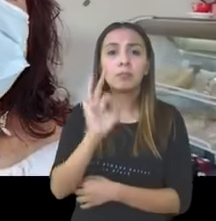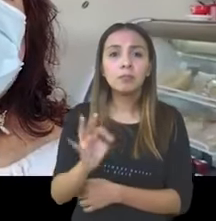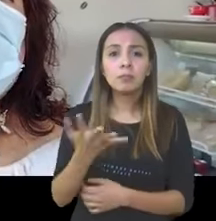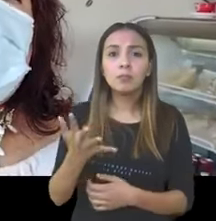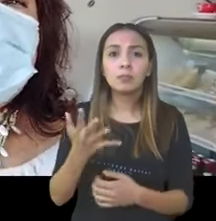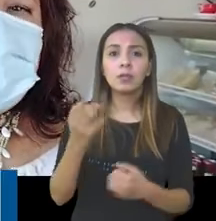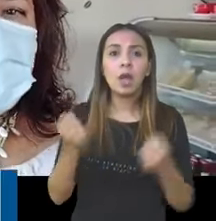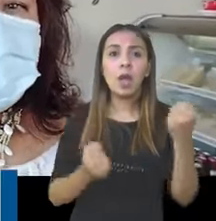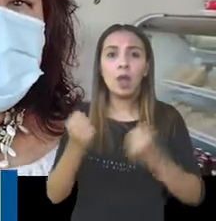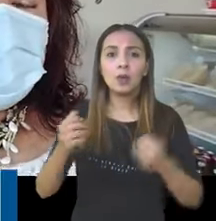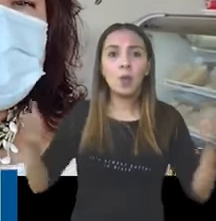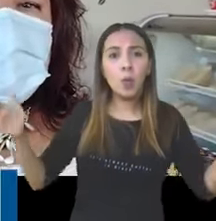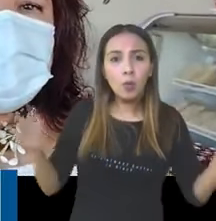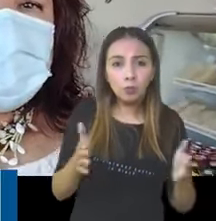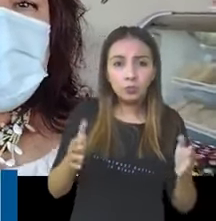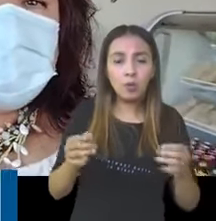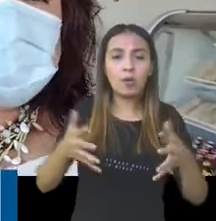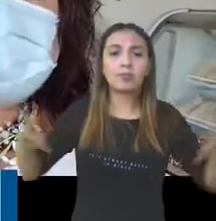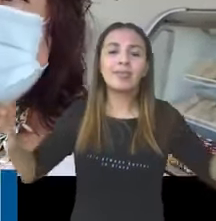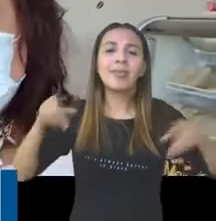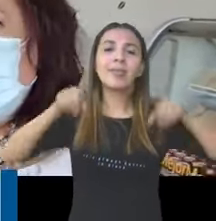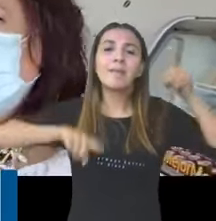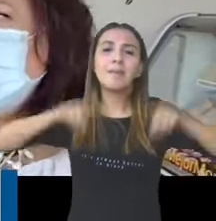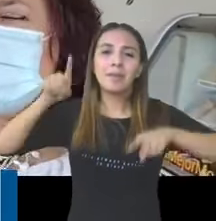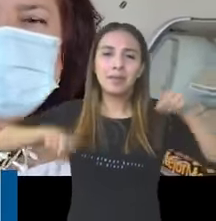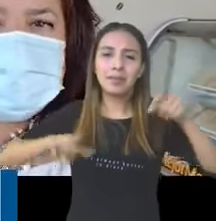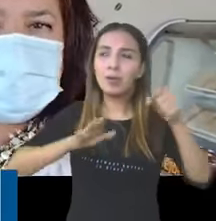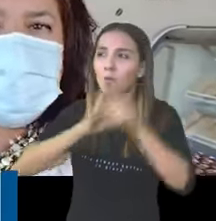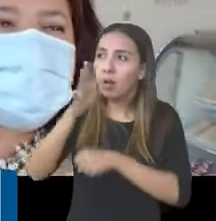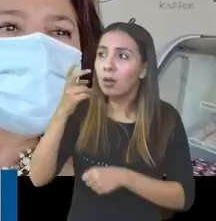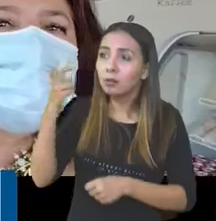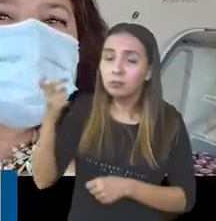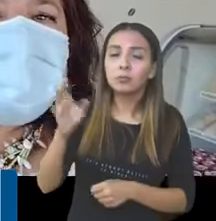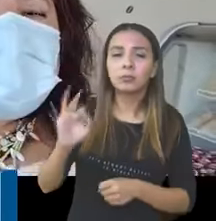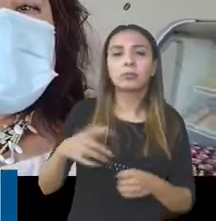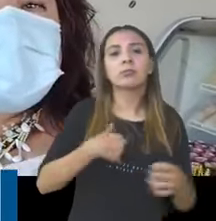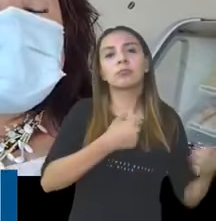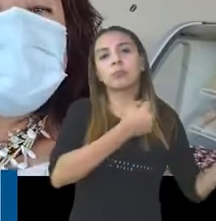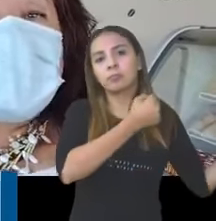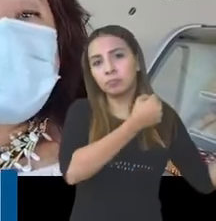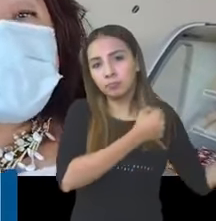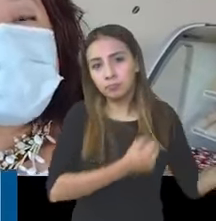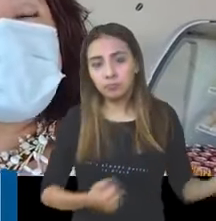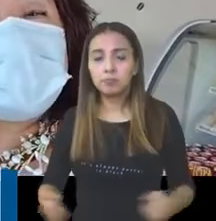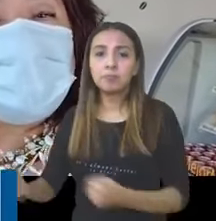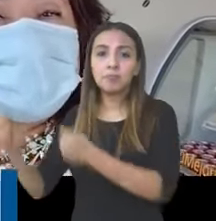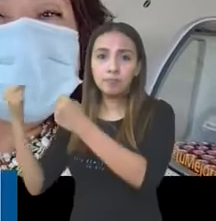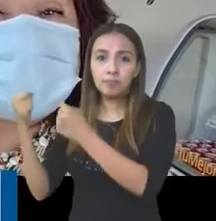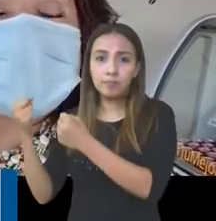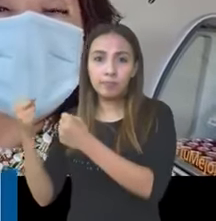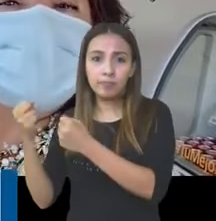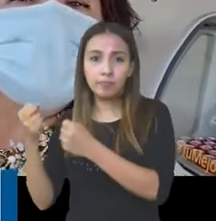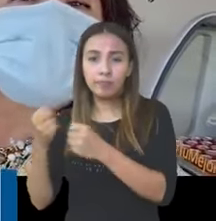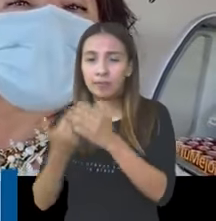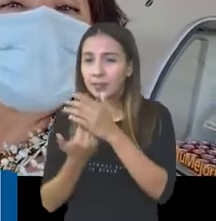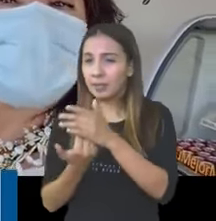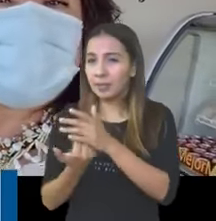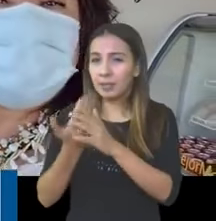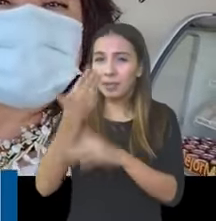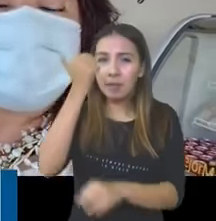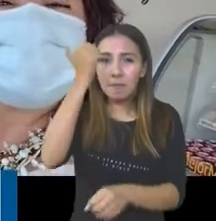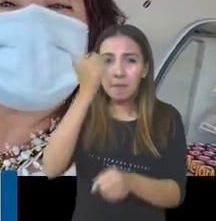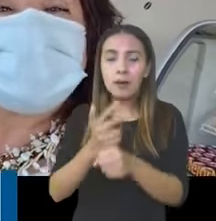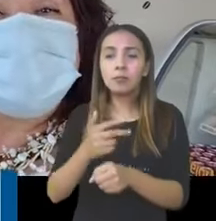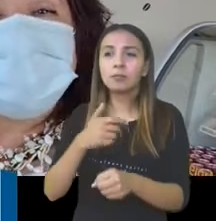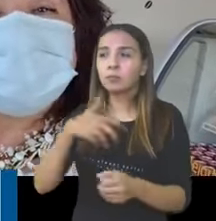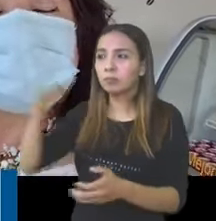¿Vehículo chico o grande? Dependiendo de la cantidad. Donativo. Muy bien. Nos indica. Vamos a primera hora de la mañana y lo recogemos.